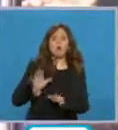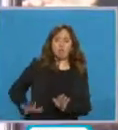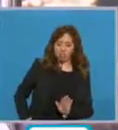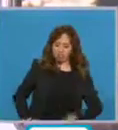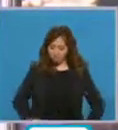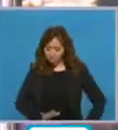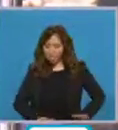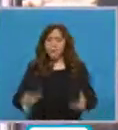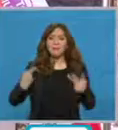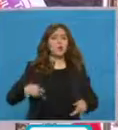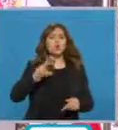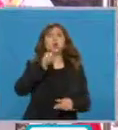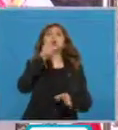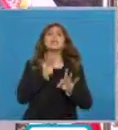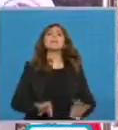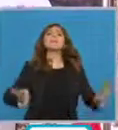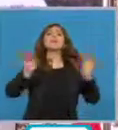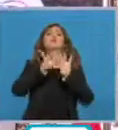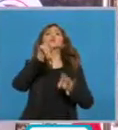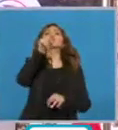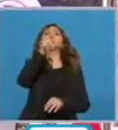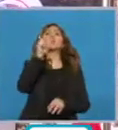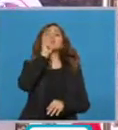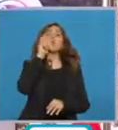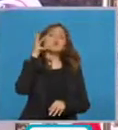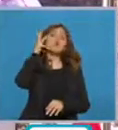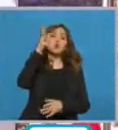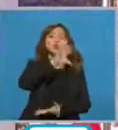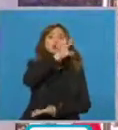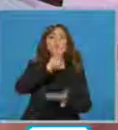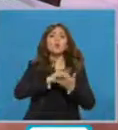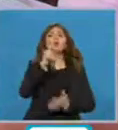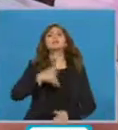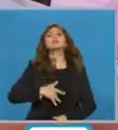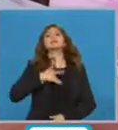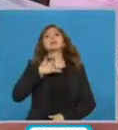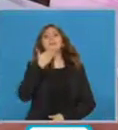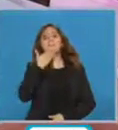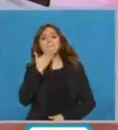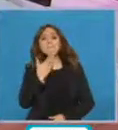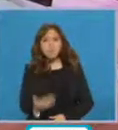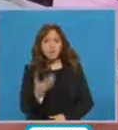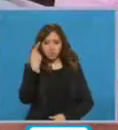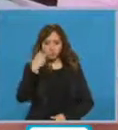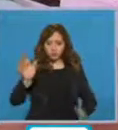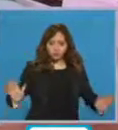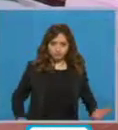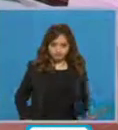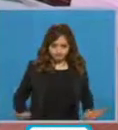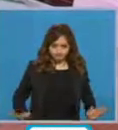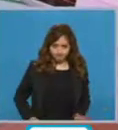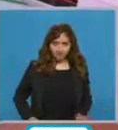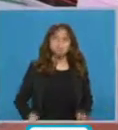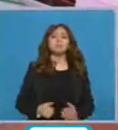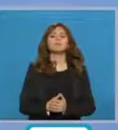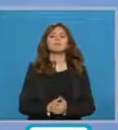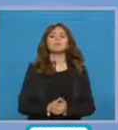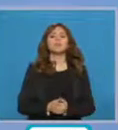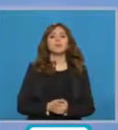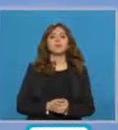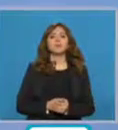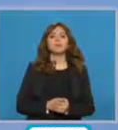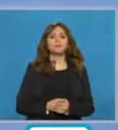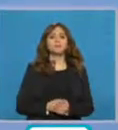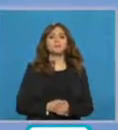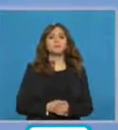Entonces, lo importante en tu vestido de novia es que te sientas tú cómoda, exacto. ¿no? Y que sea tu personalidad. Y los colores